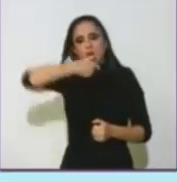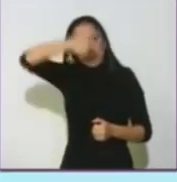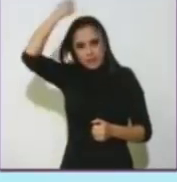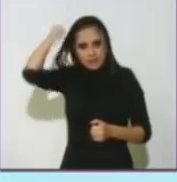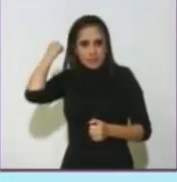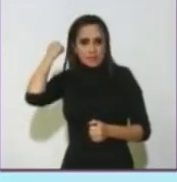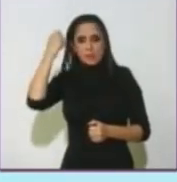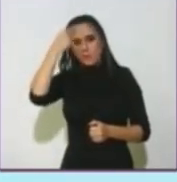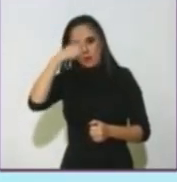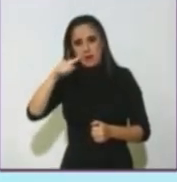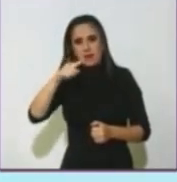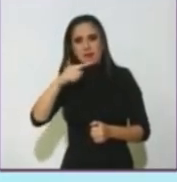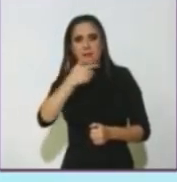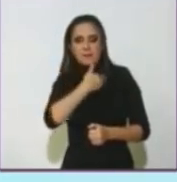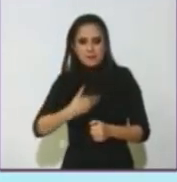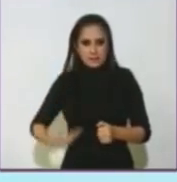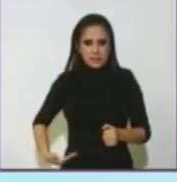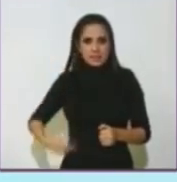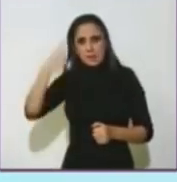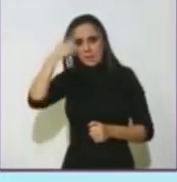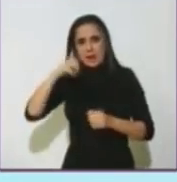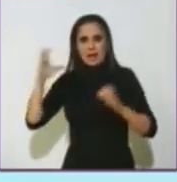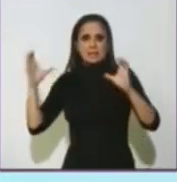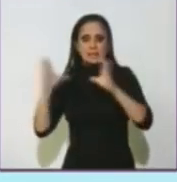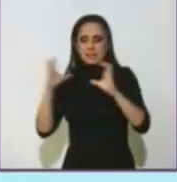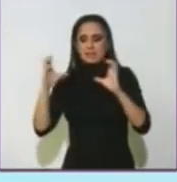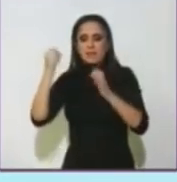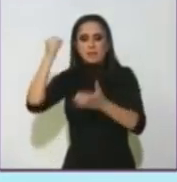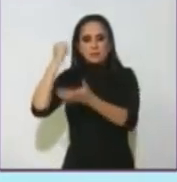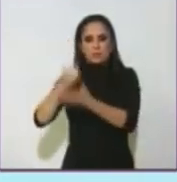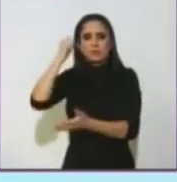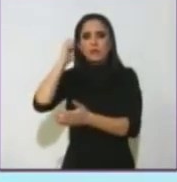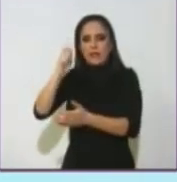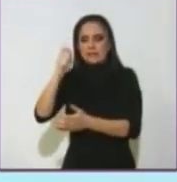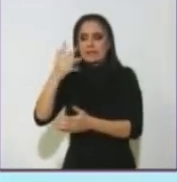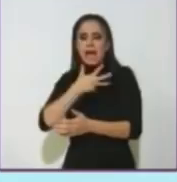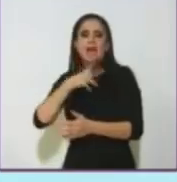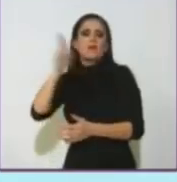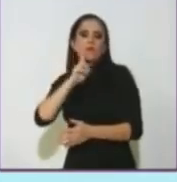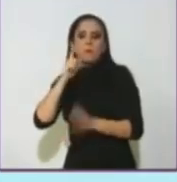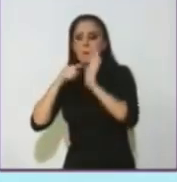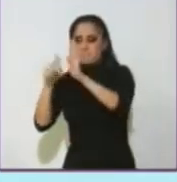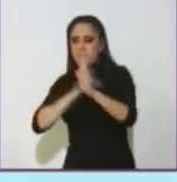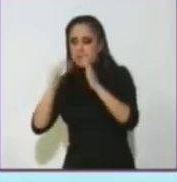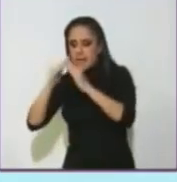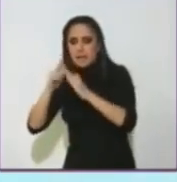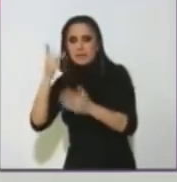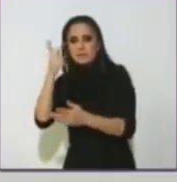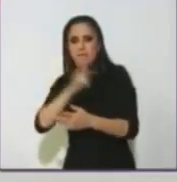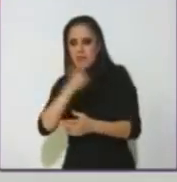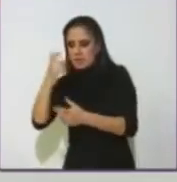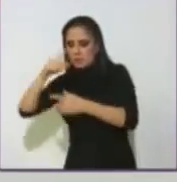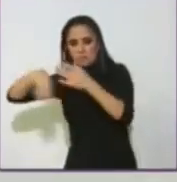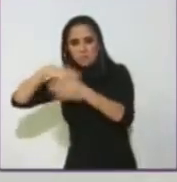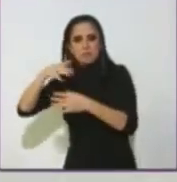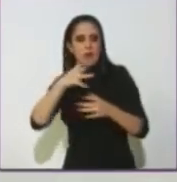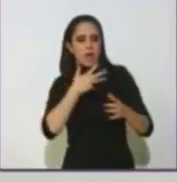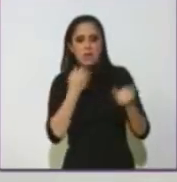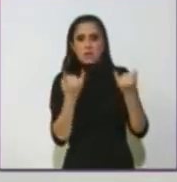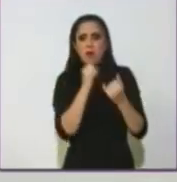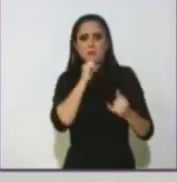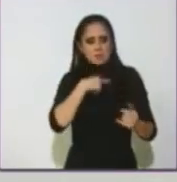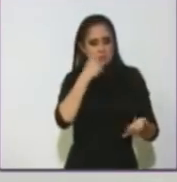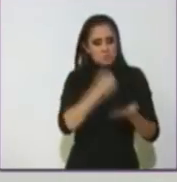a la presidencia para certificar su condición patrimonial la pongo a disposición y el escrutinio en la ciudadanía gracias a alejandra barrales